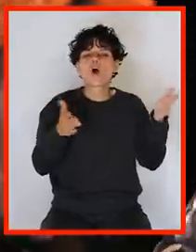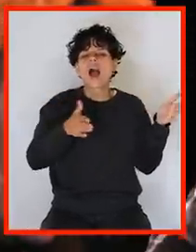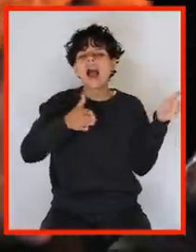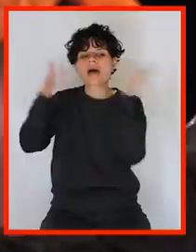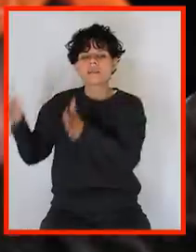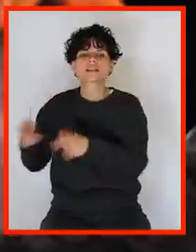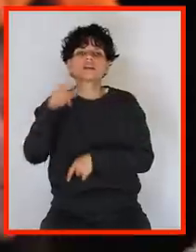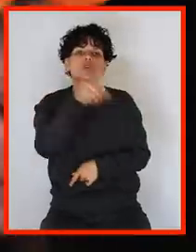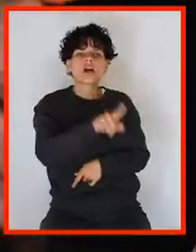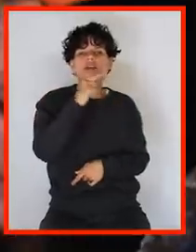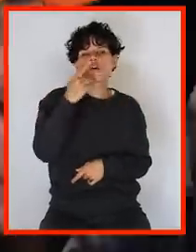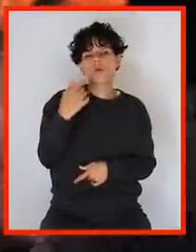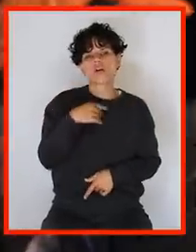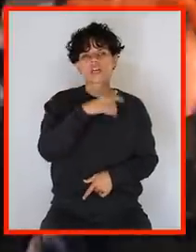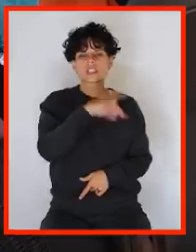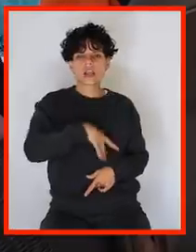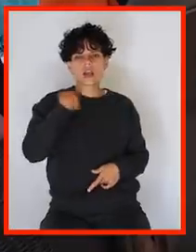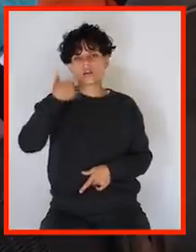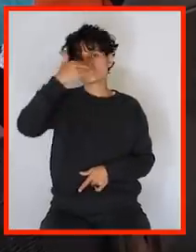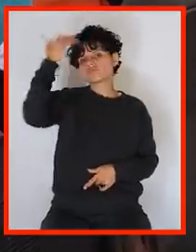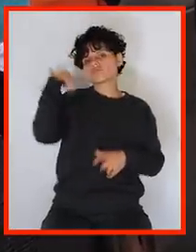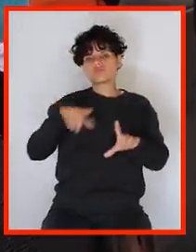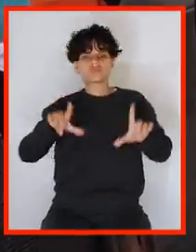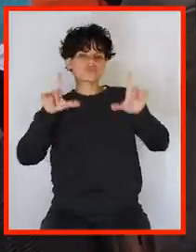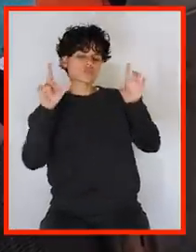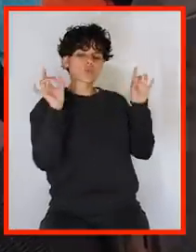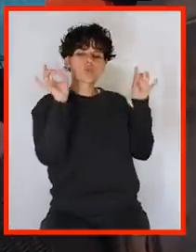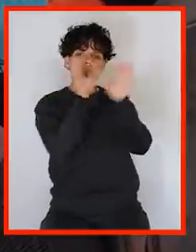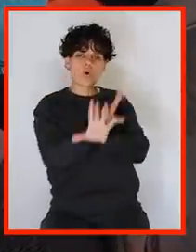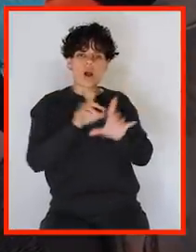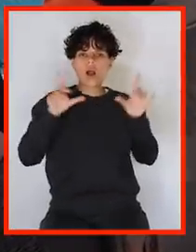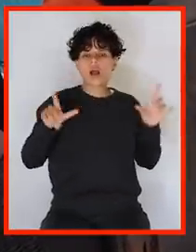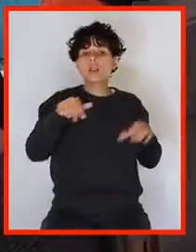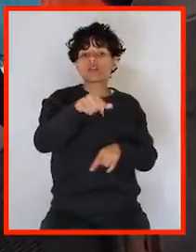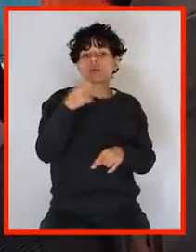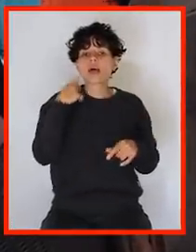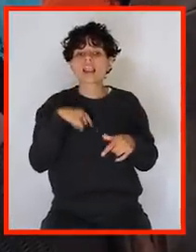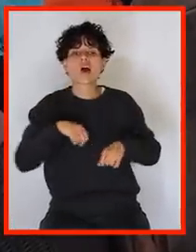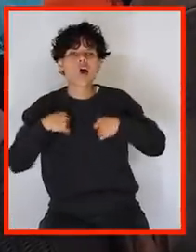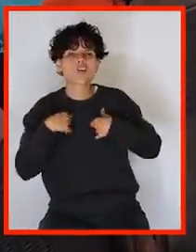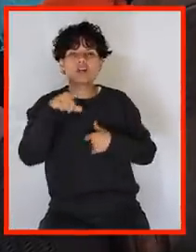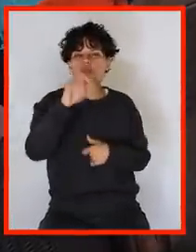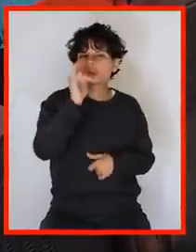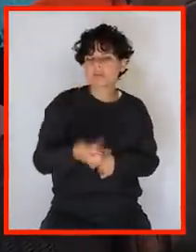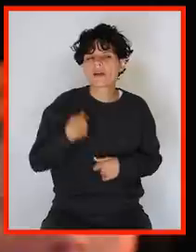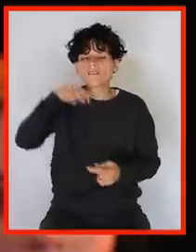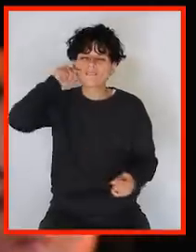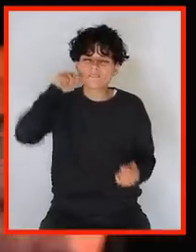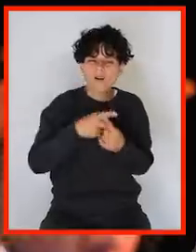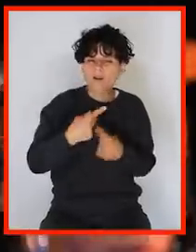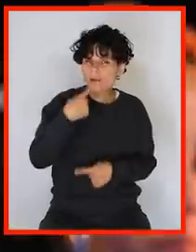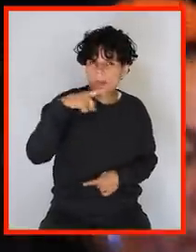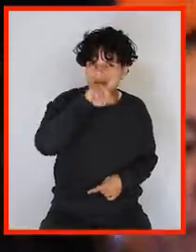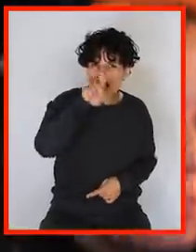como el Superman, así como el Brad Pitt de Chile. Eso es. Como que le tiráis a las de la tela, así, va, jóvenes, no perdonáis.